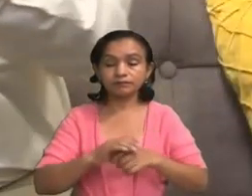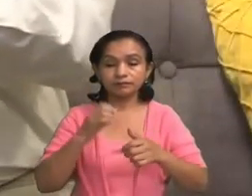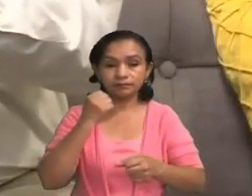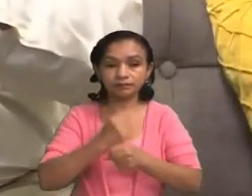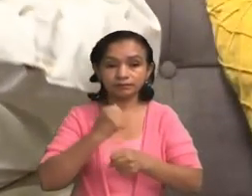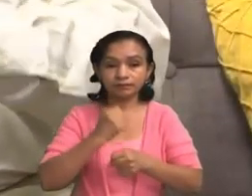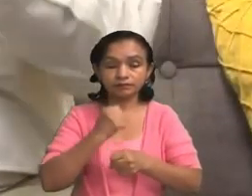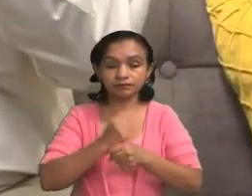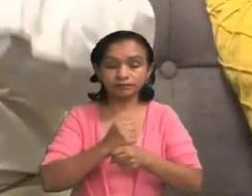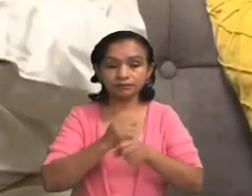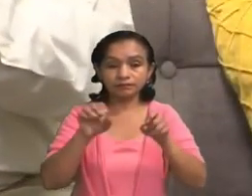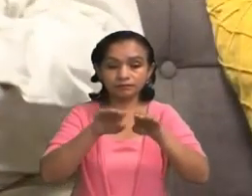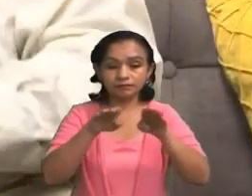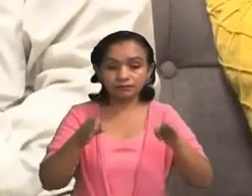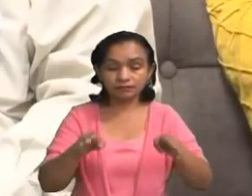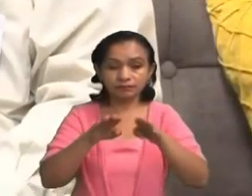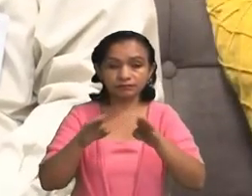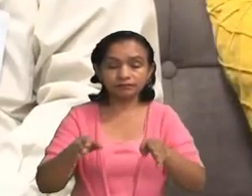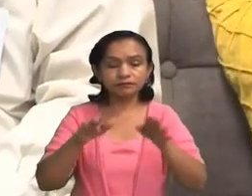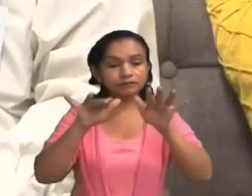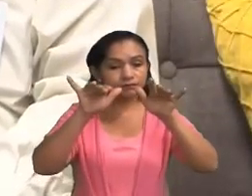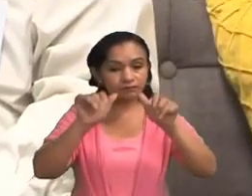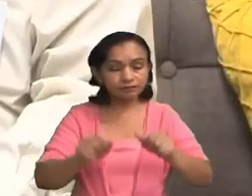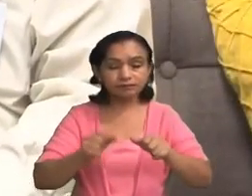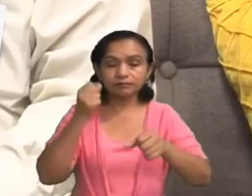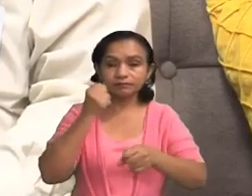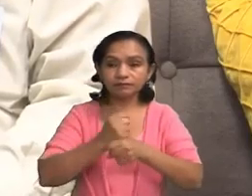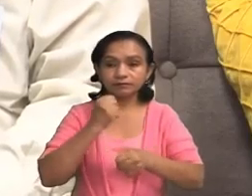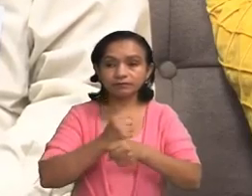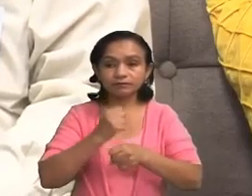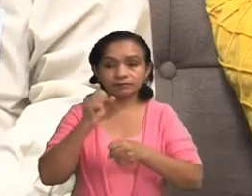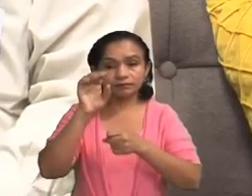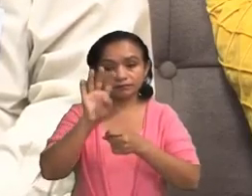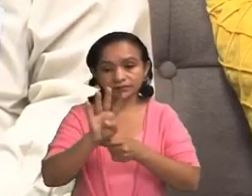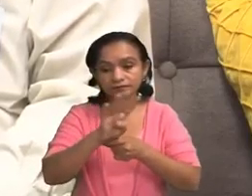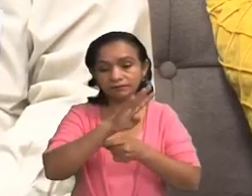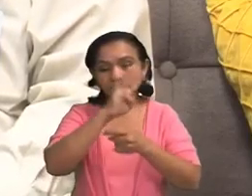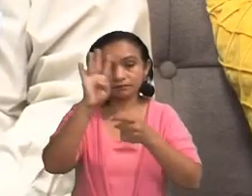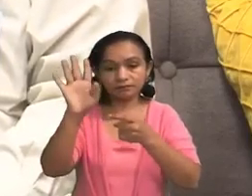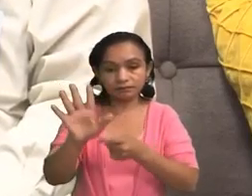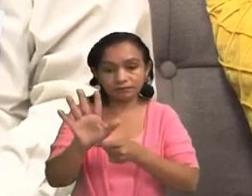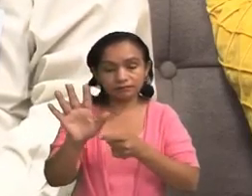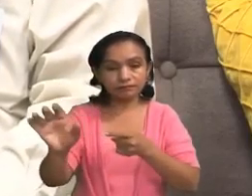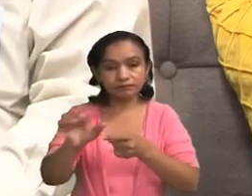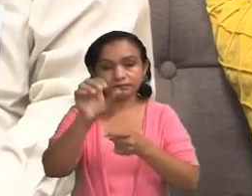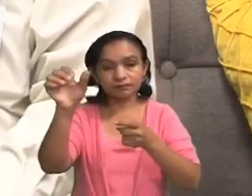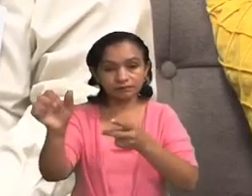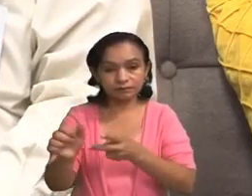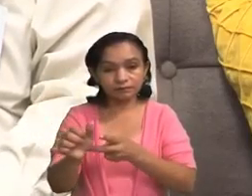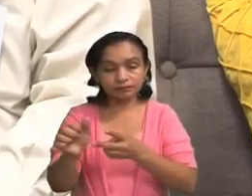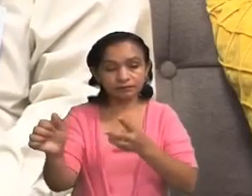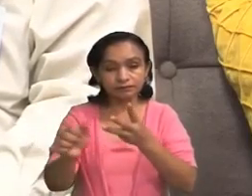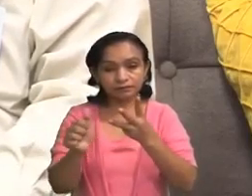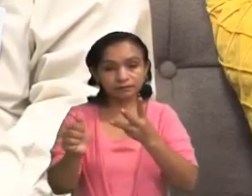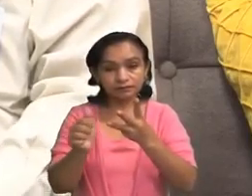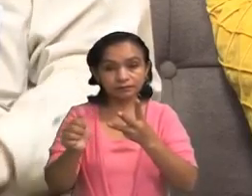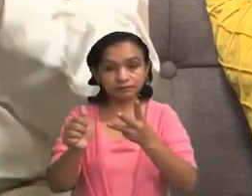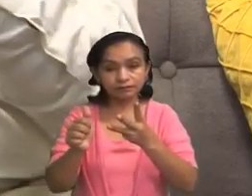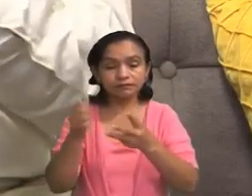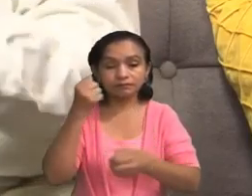trabajando esas mesas pero nos quedamos con ellas, así es que el cuarto, el quinto y el sexto Congreso Nacional de Desarrollo